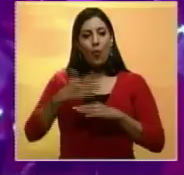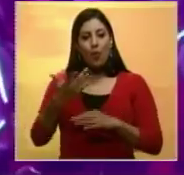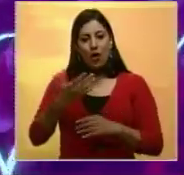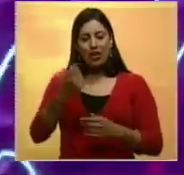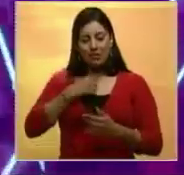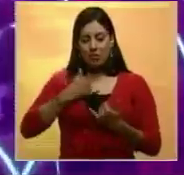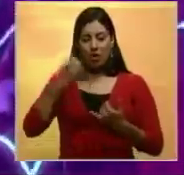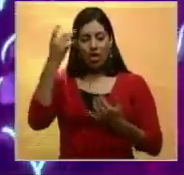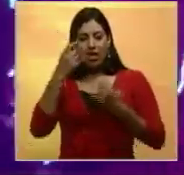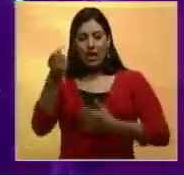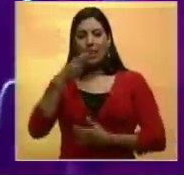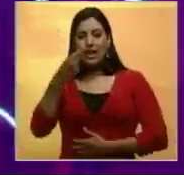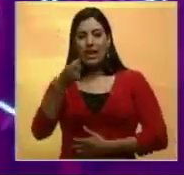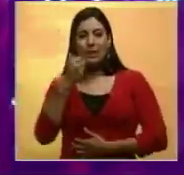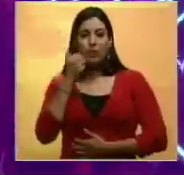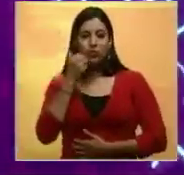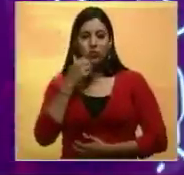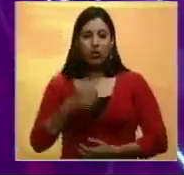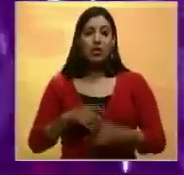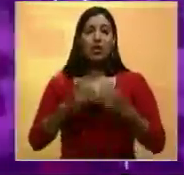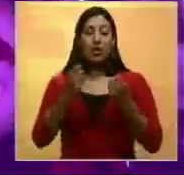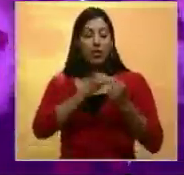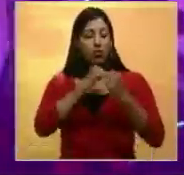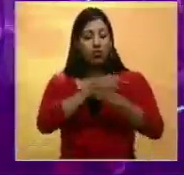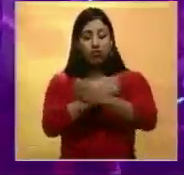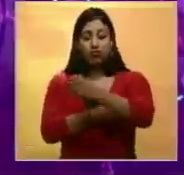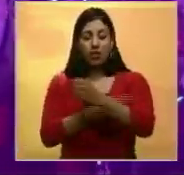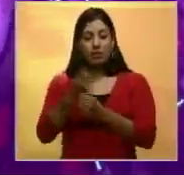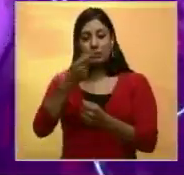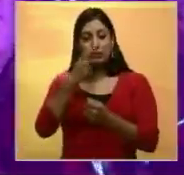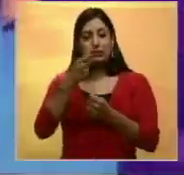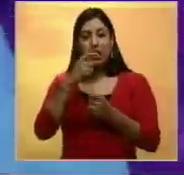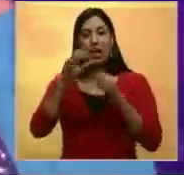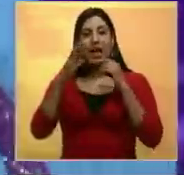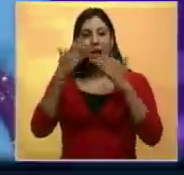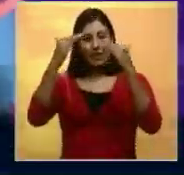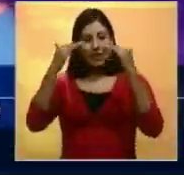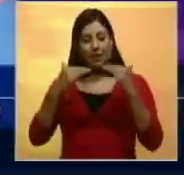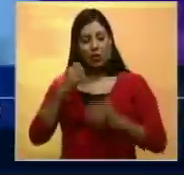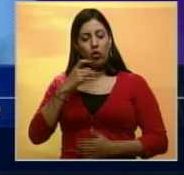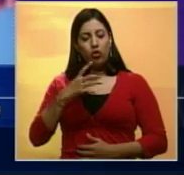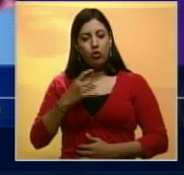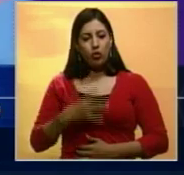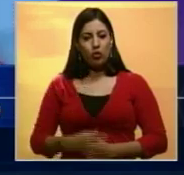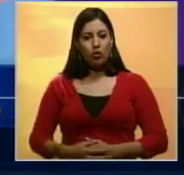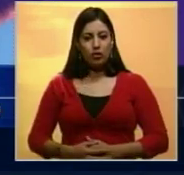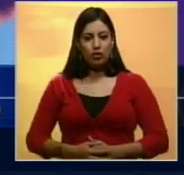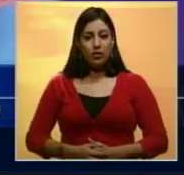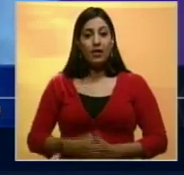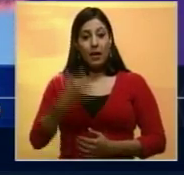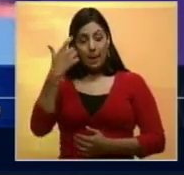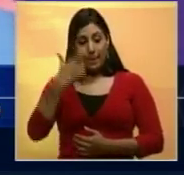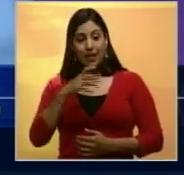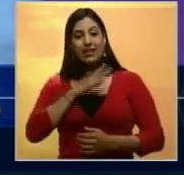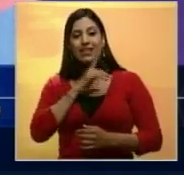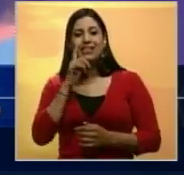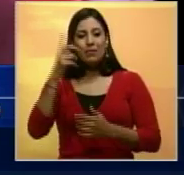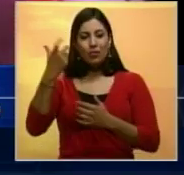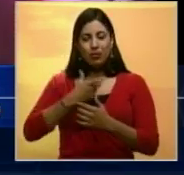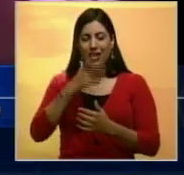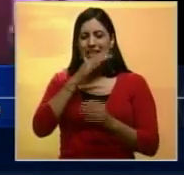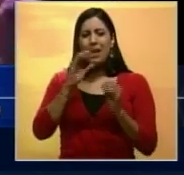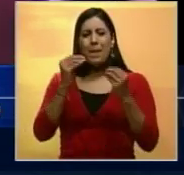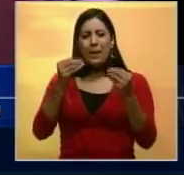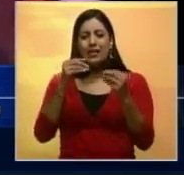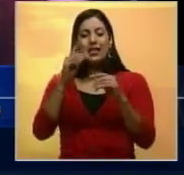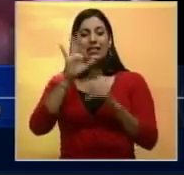la automedicación de fentanilo, un poderoso opiáceo recetado para calmar el dolor. El fentanilo es un opiáceo